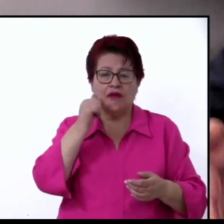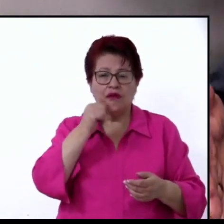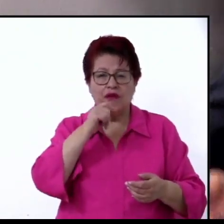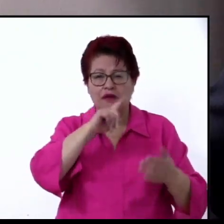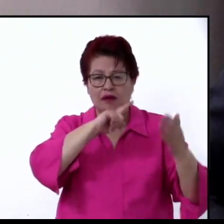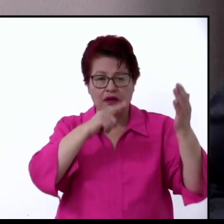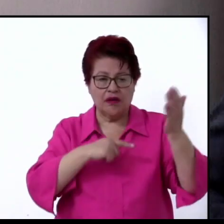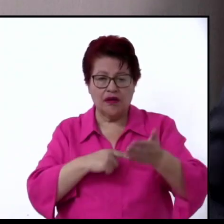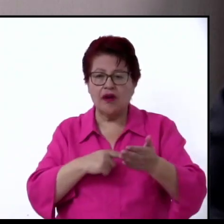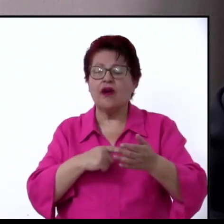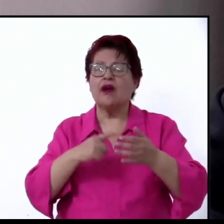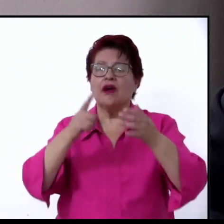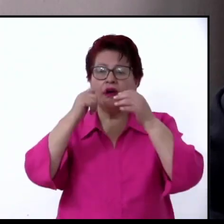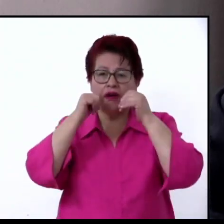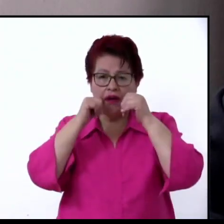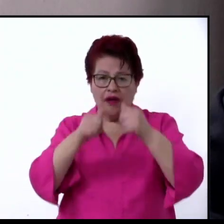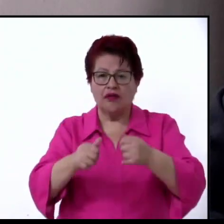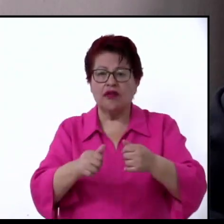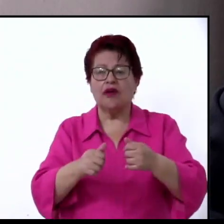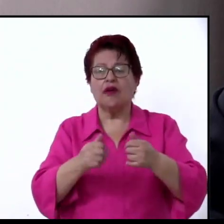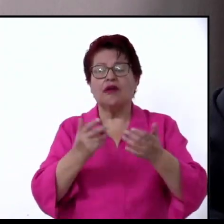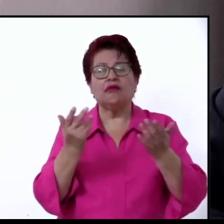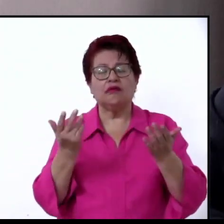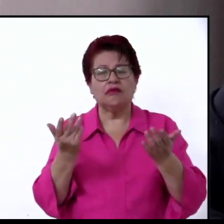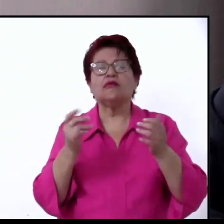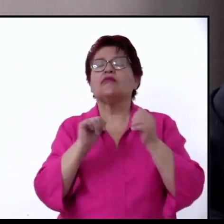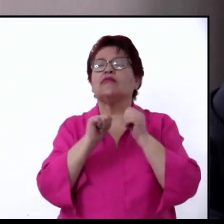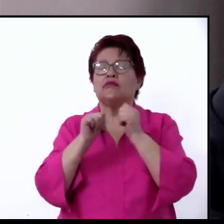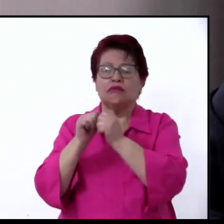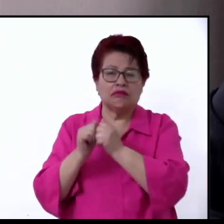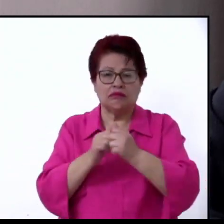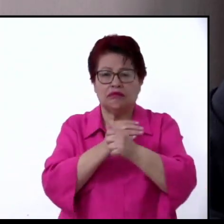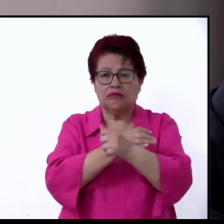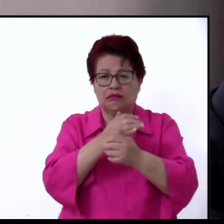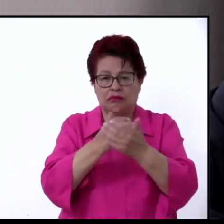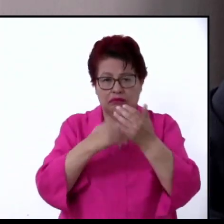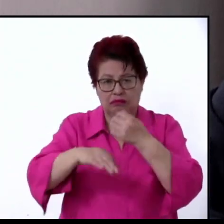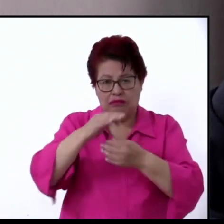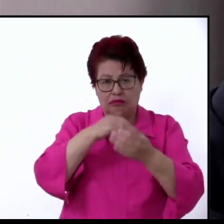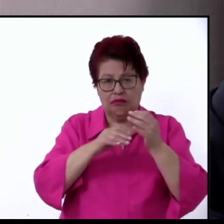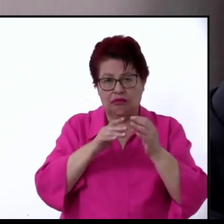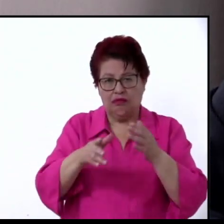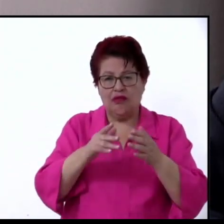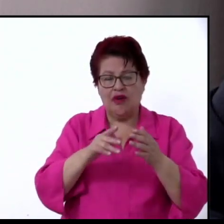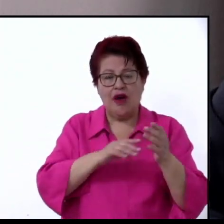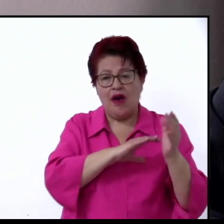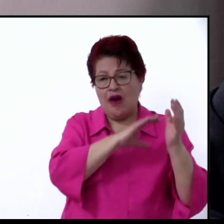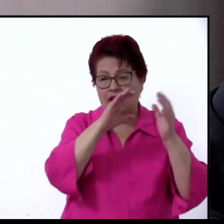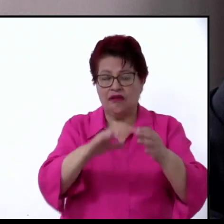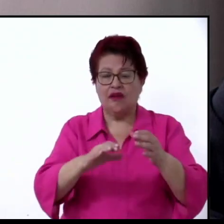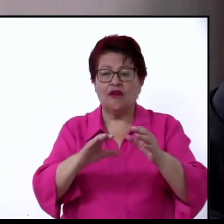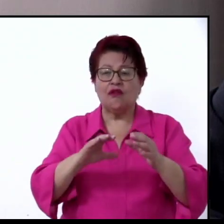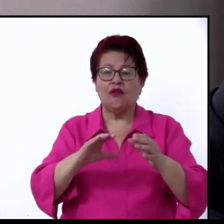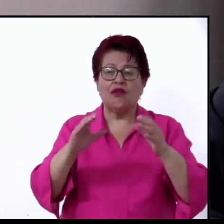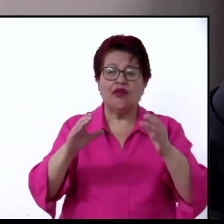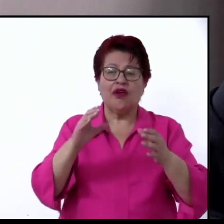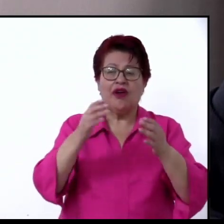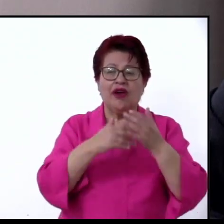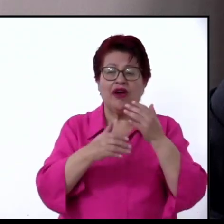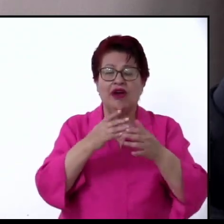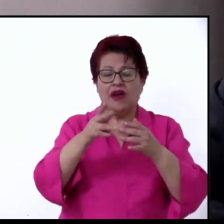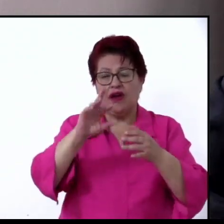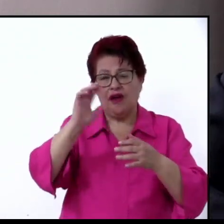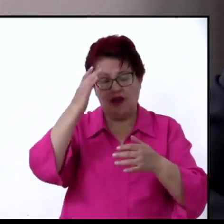que llegan, se les atiende, se les acompaña en todo momento hasta que llegan al centro de conciliación, y de verdad que